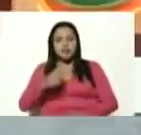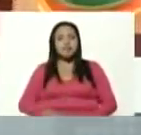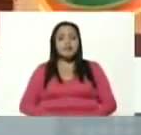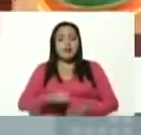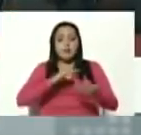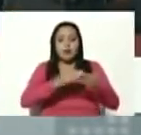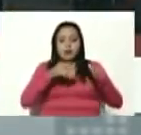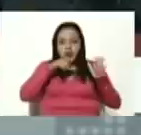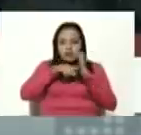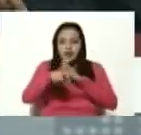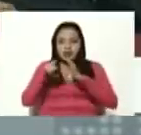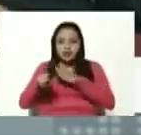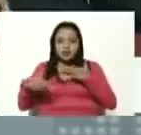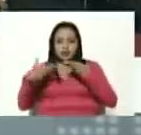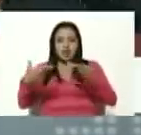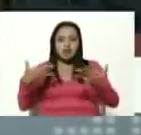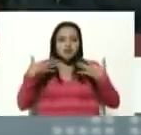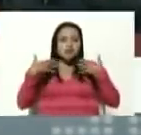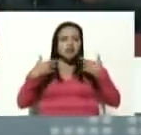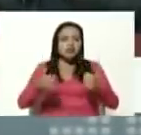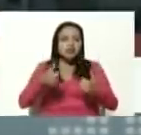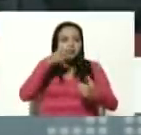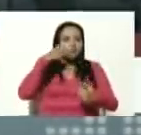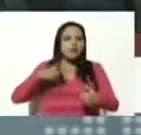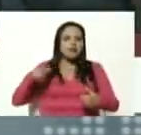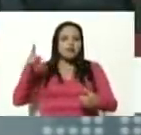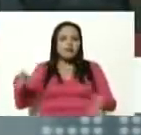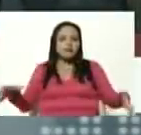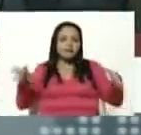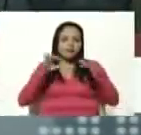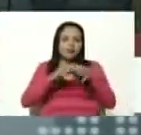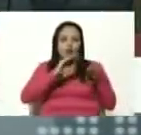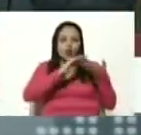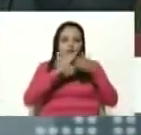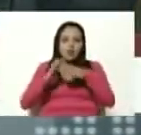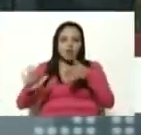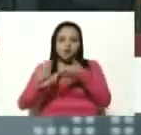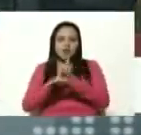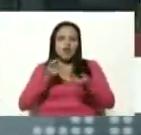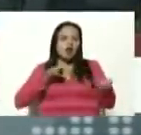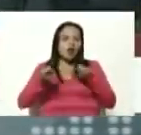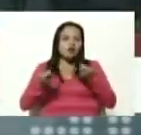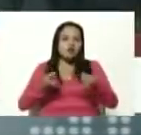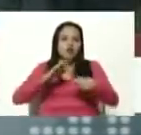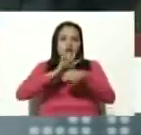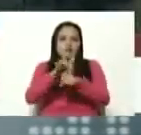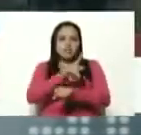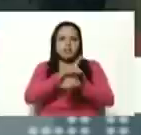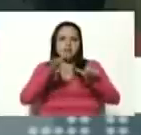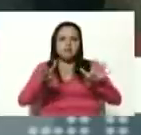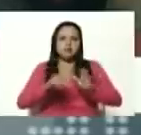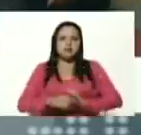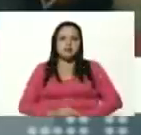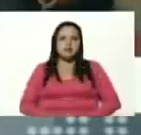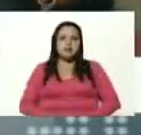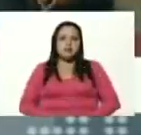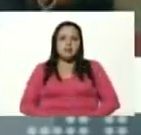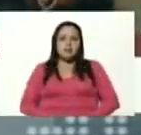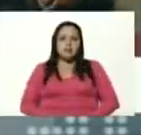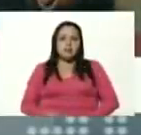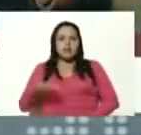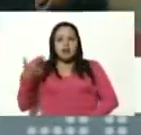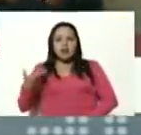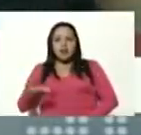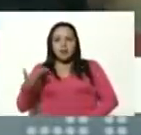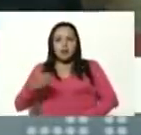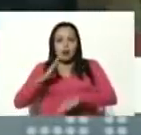pueblo, pero también articulado en la comunidad en la prevención y el control del COVID-19. Es muy importante, porque